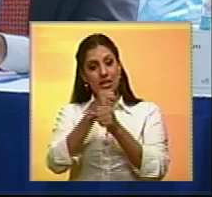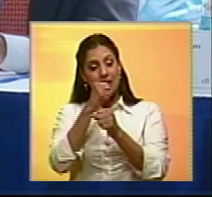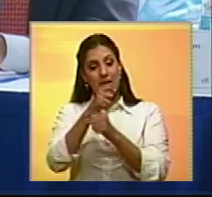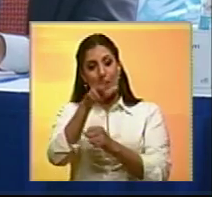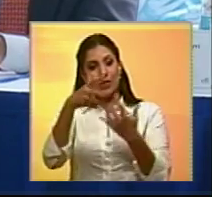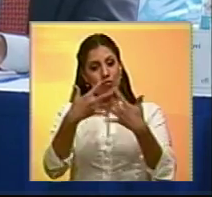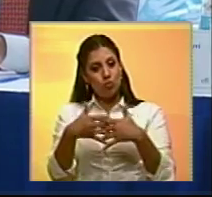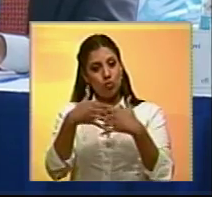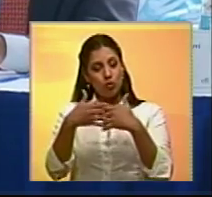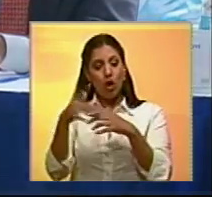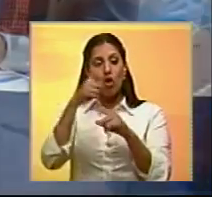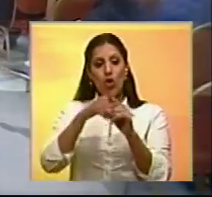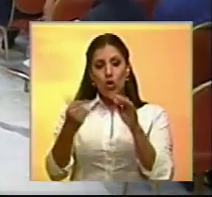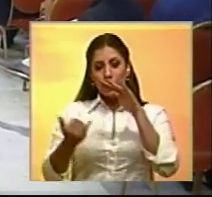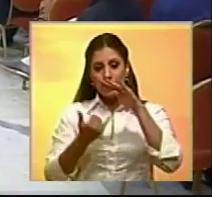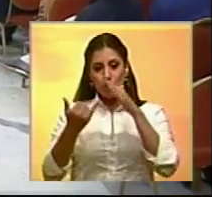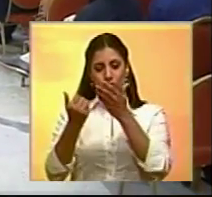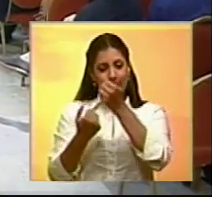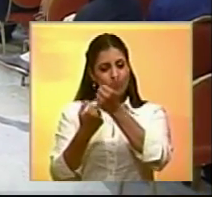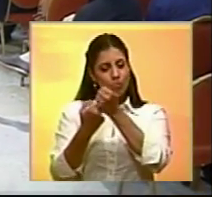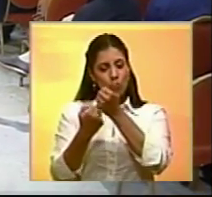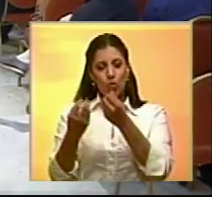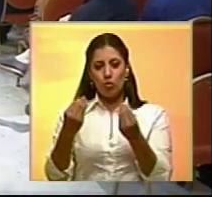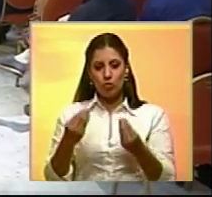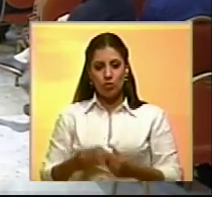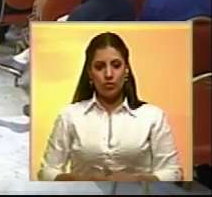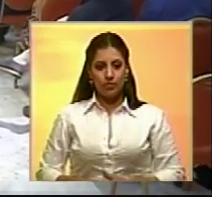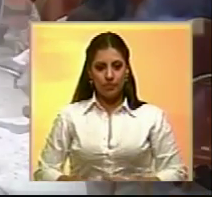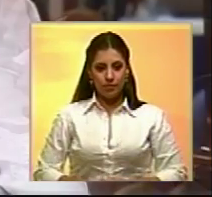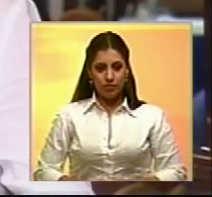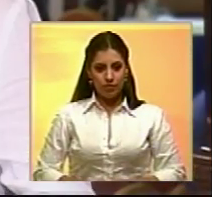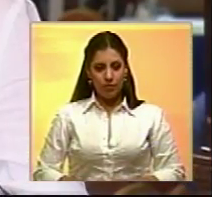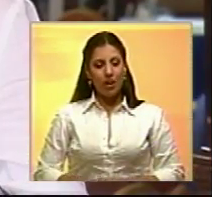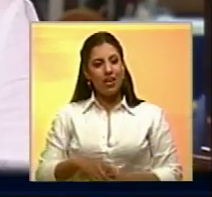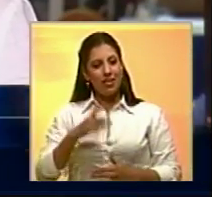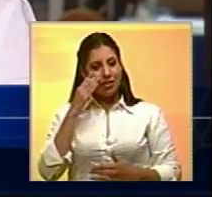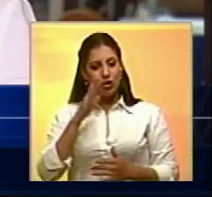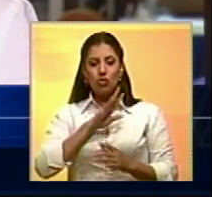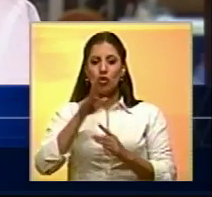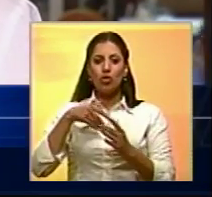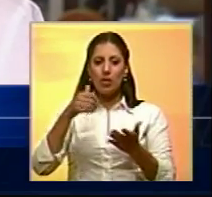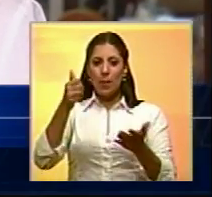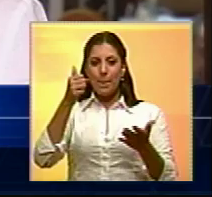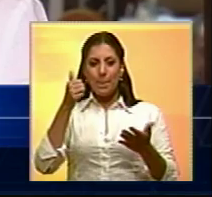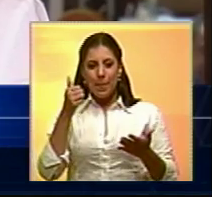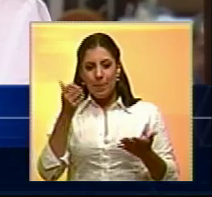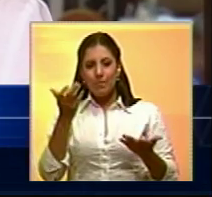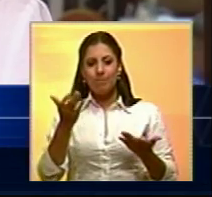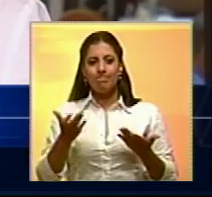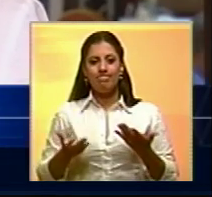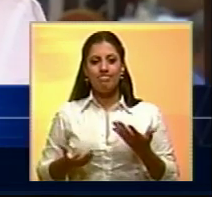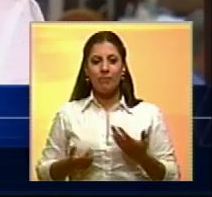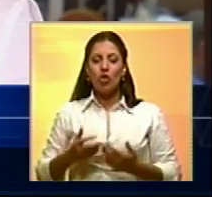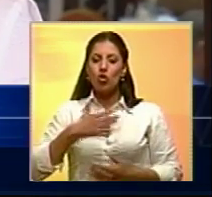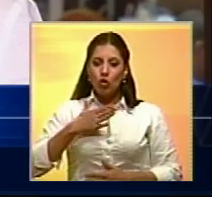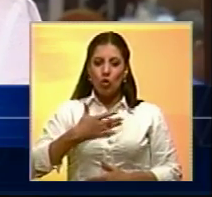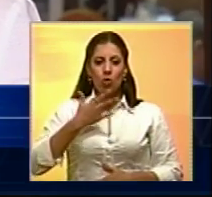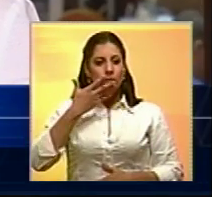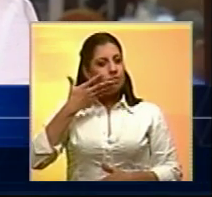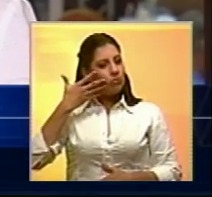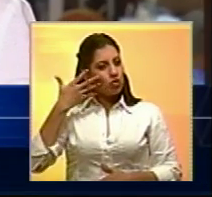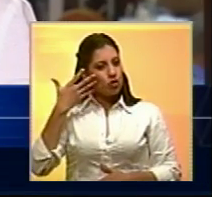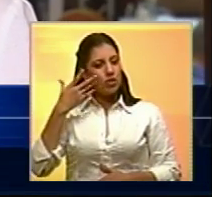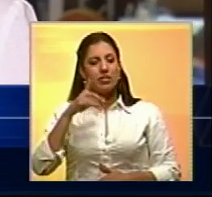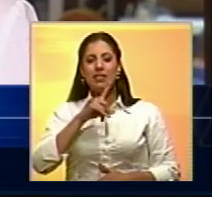los emprendedores y de las instituciones que los apoyan. Por arriba de la premiación Estoy orgullosa